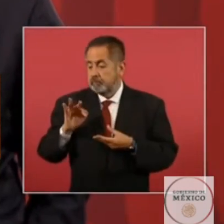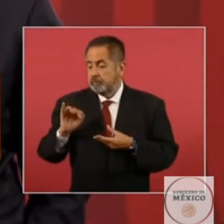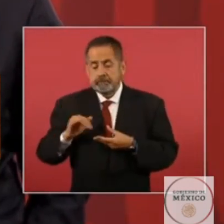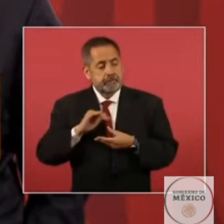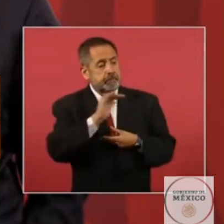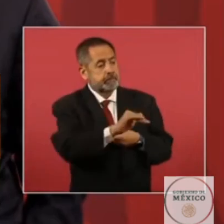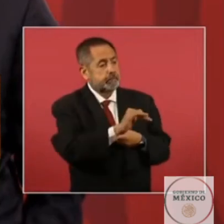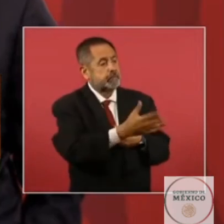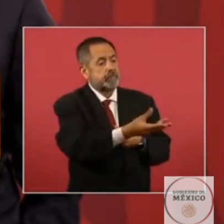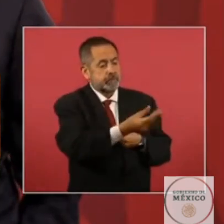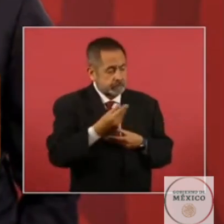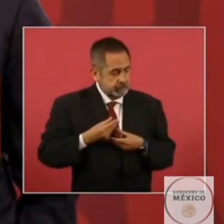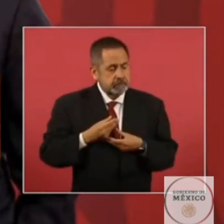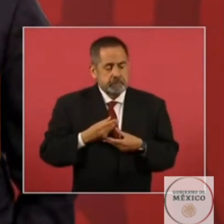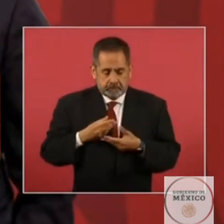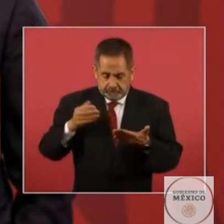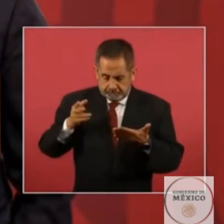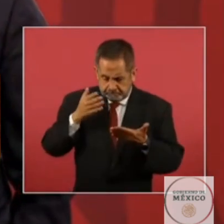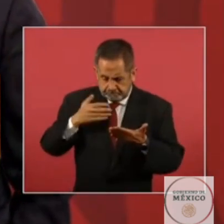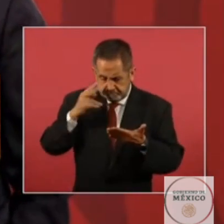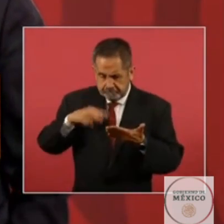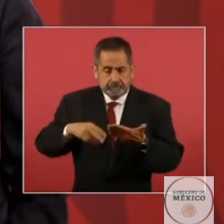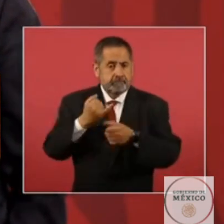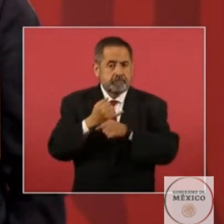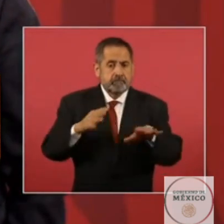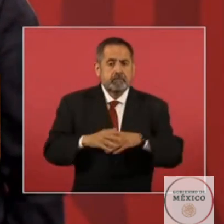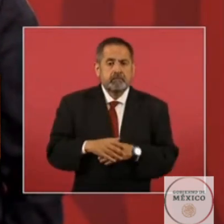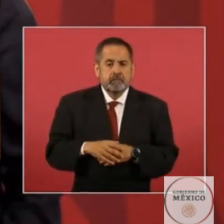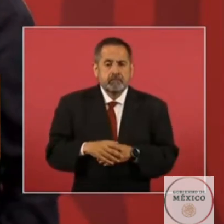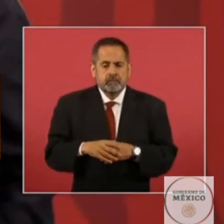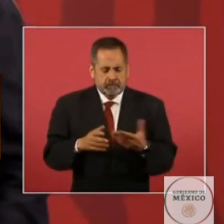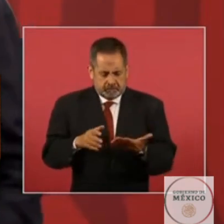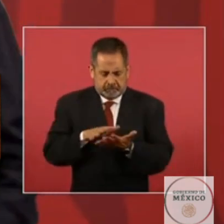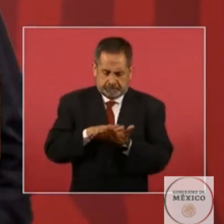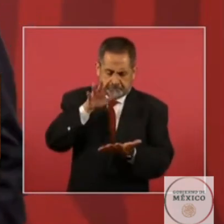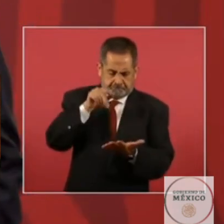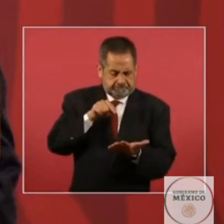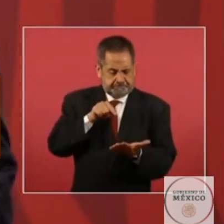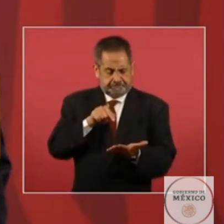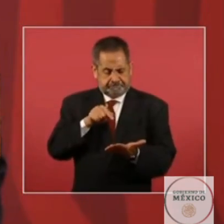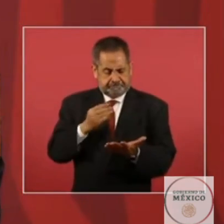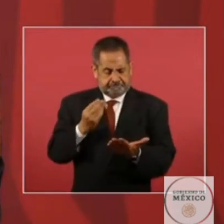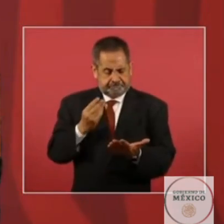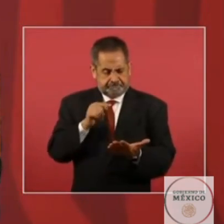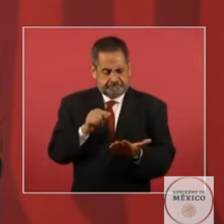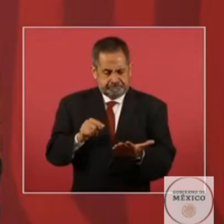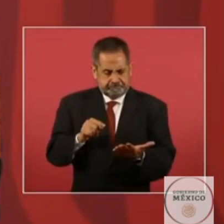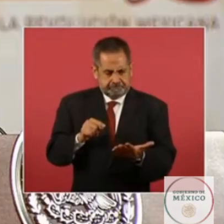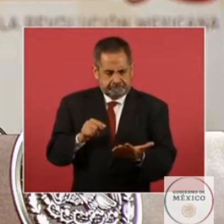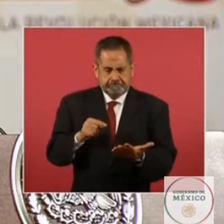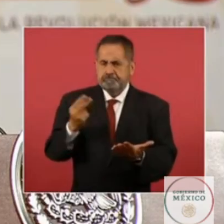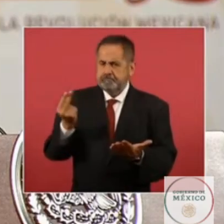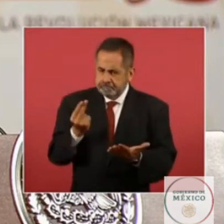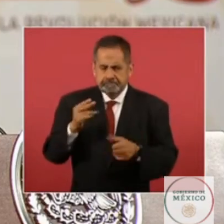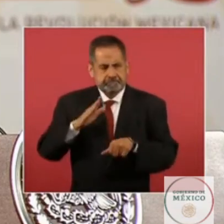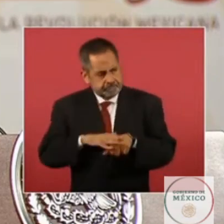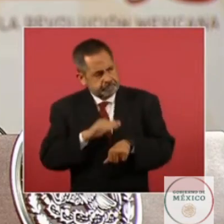la información con la que nosotros contamos es información resumida del gobierno federal a través de los